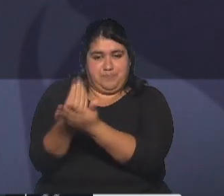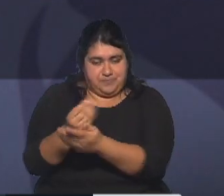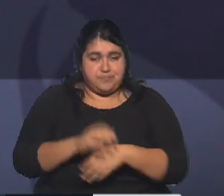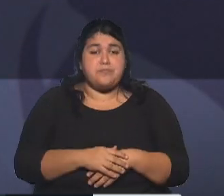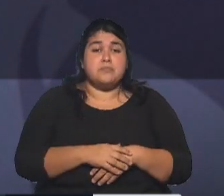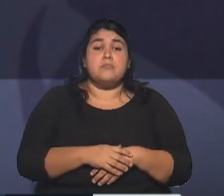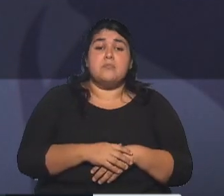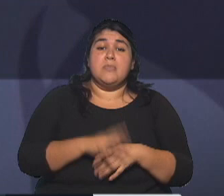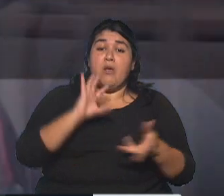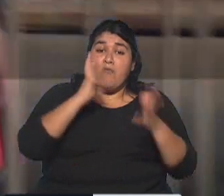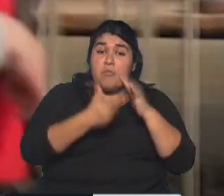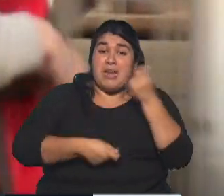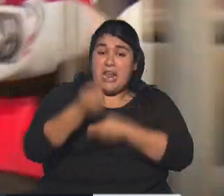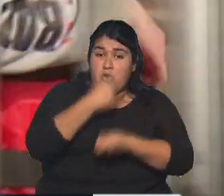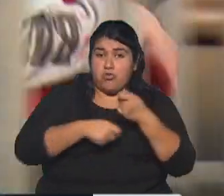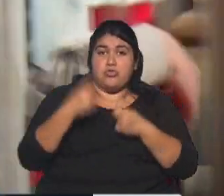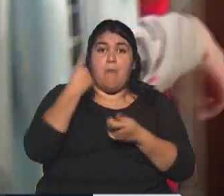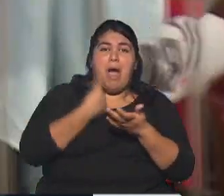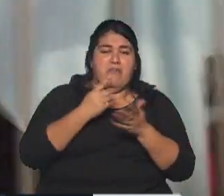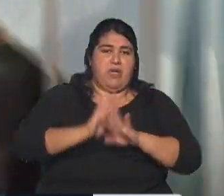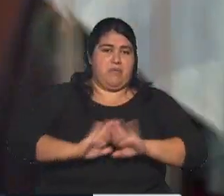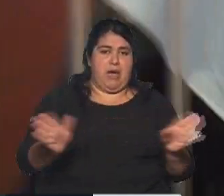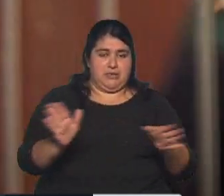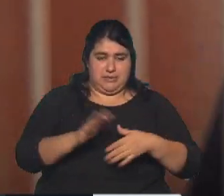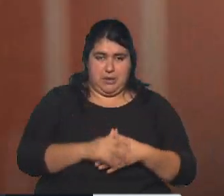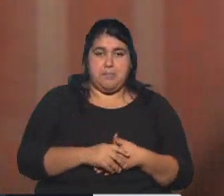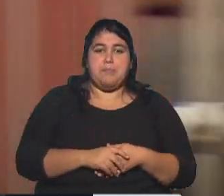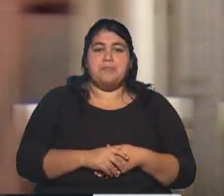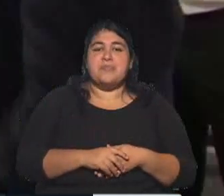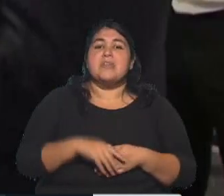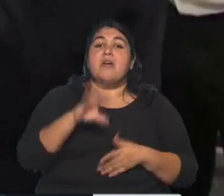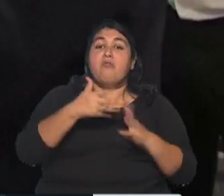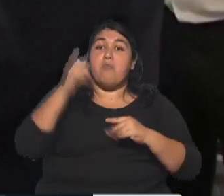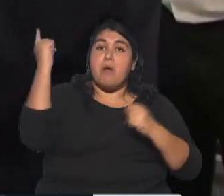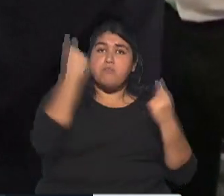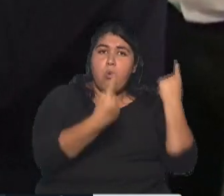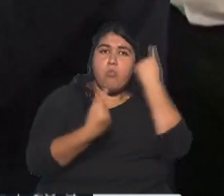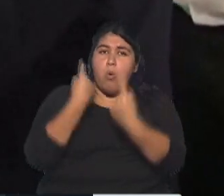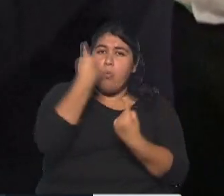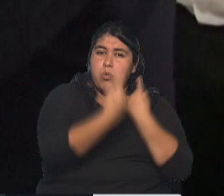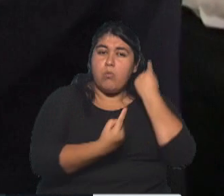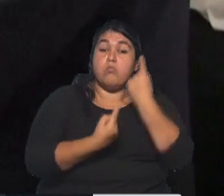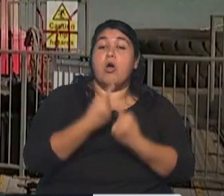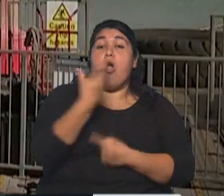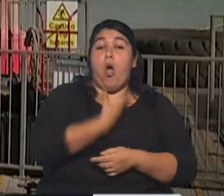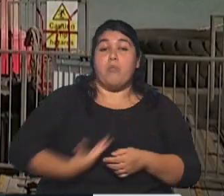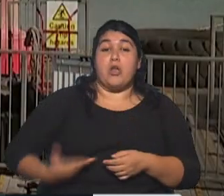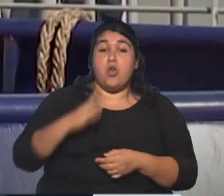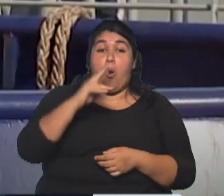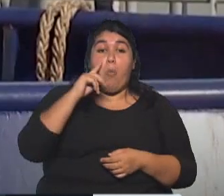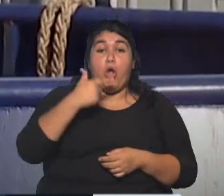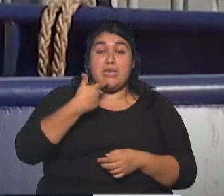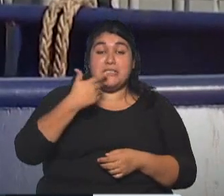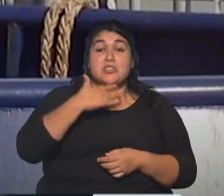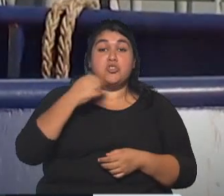the business model of the gangs. A cambio de la recepción de los migrantes, el gobierno de Boris Johnson se compromete a